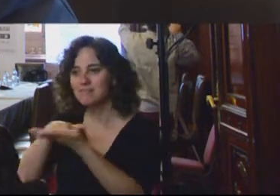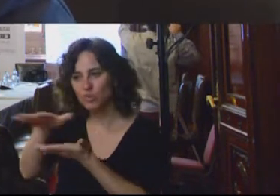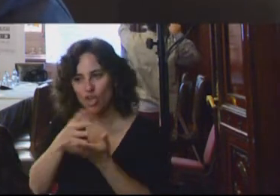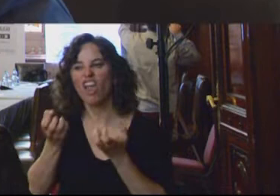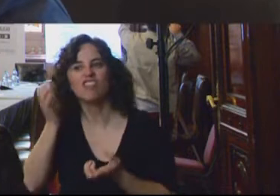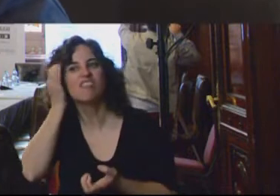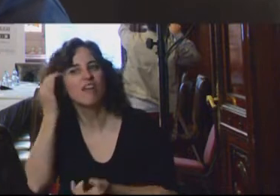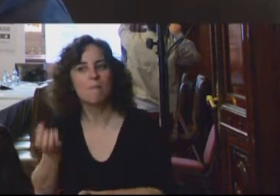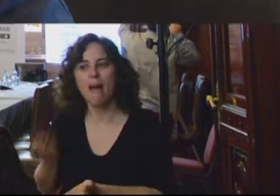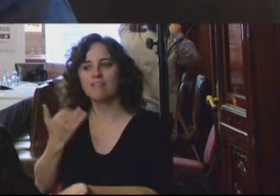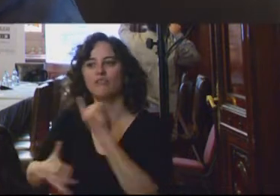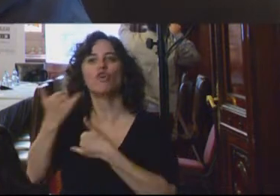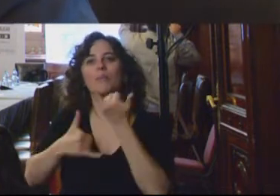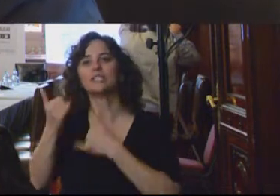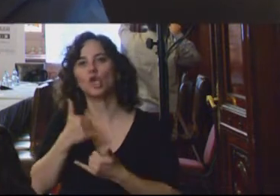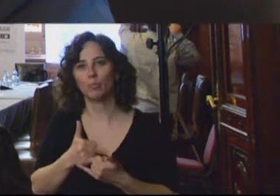periodista Villavicencio?